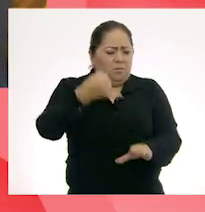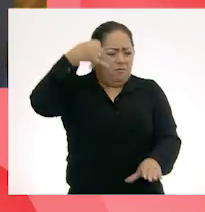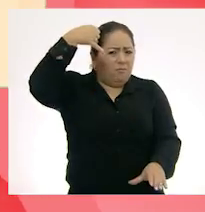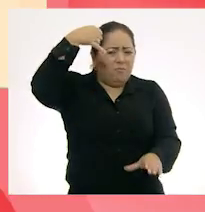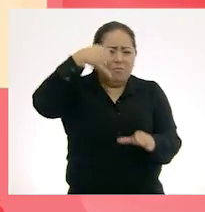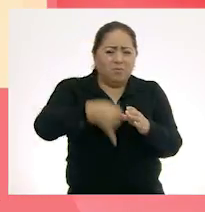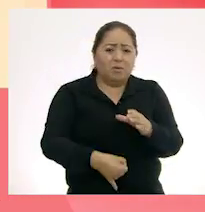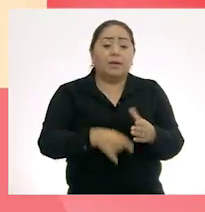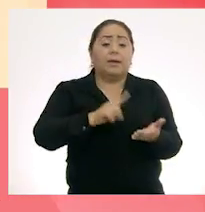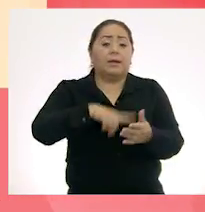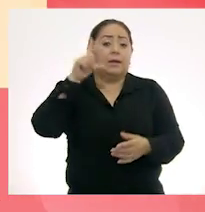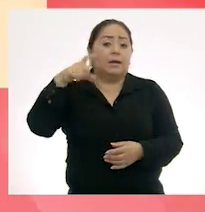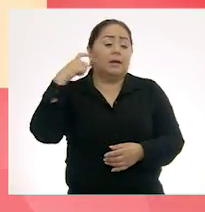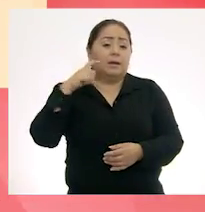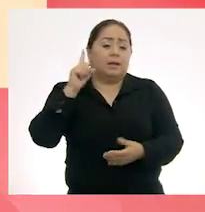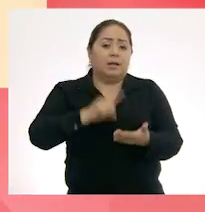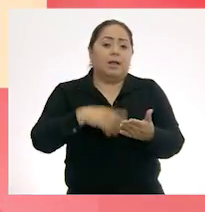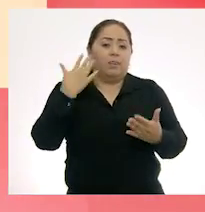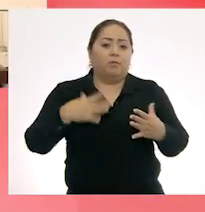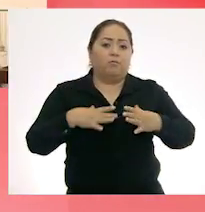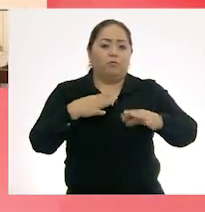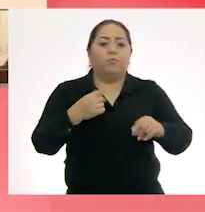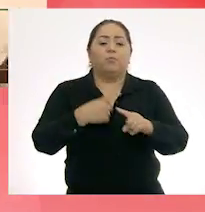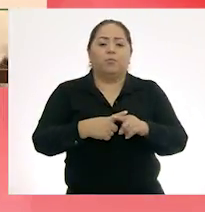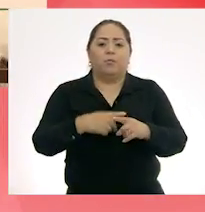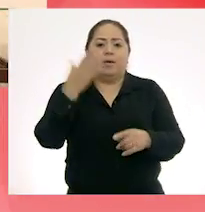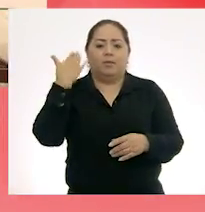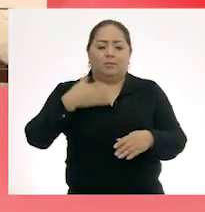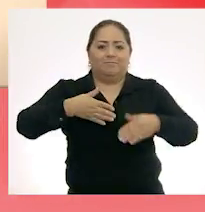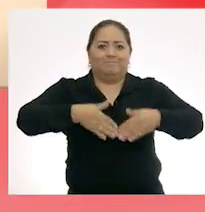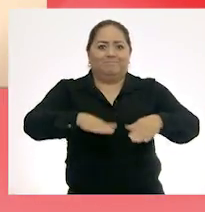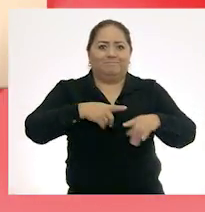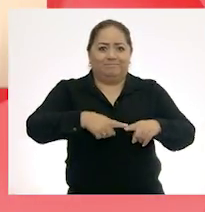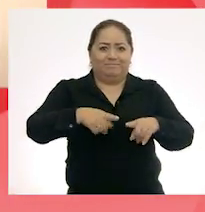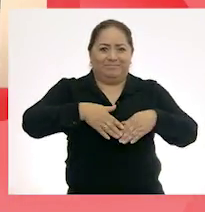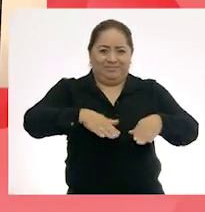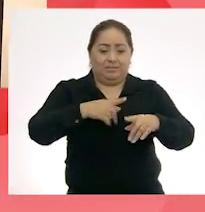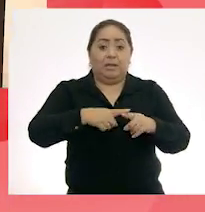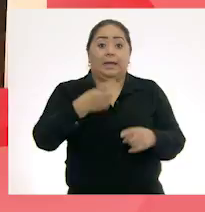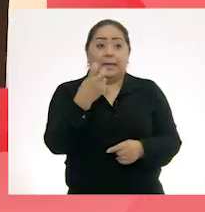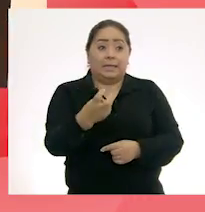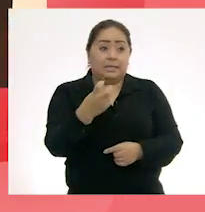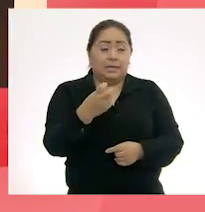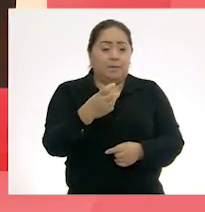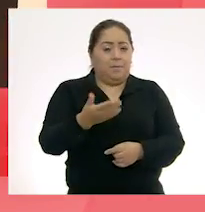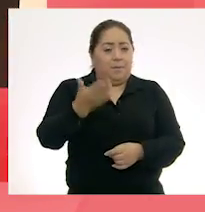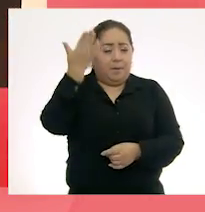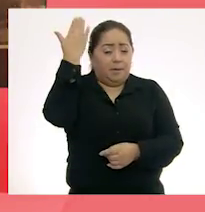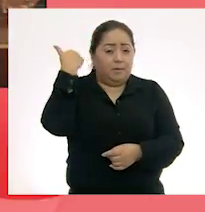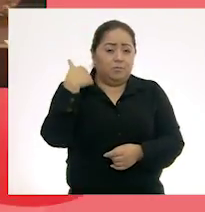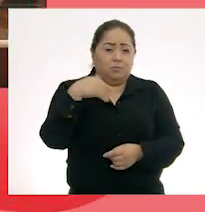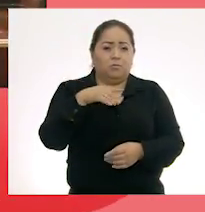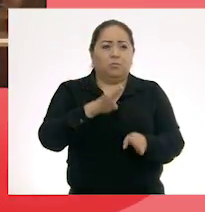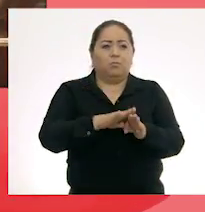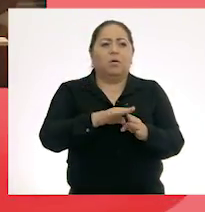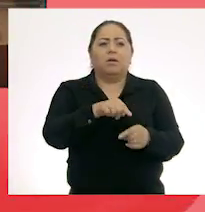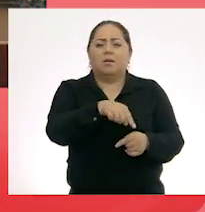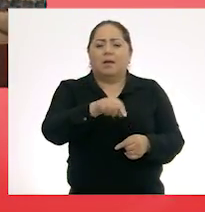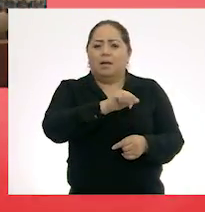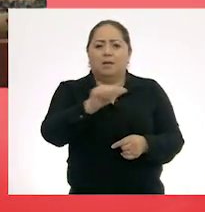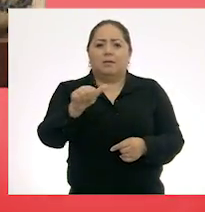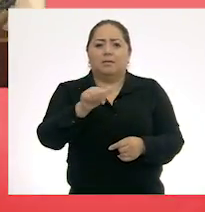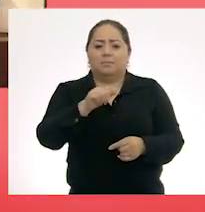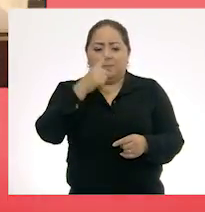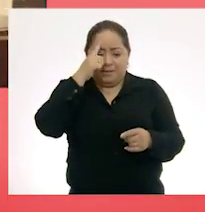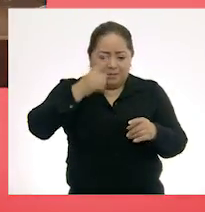ellos. Querétaro se fundó por la industria textil y que esto en algún momento fue dedicado a esto,